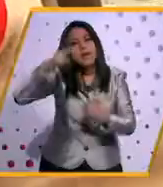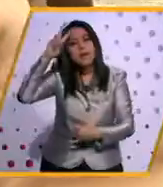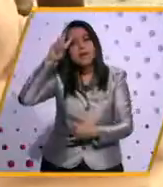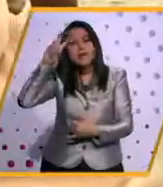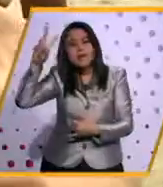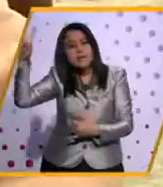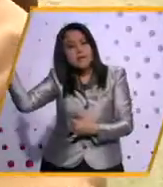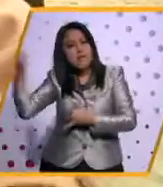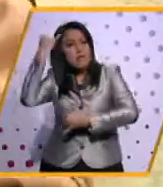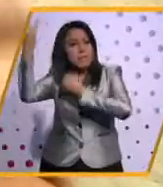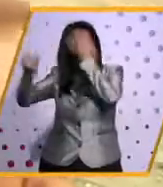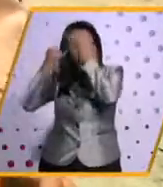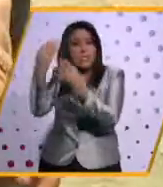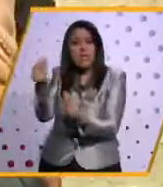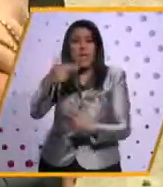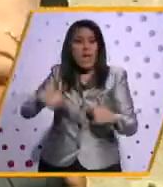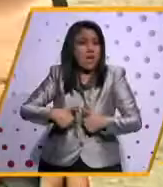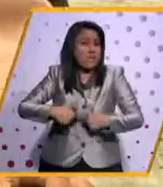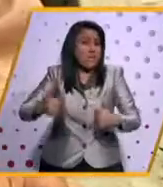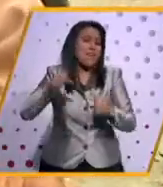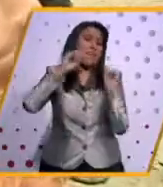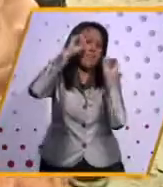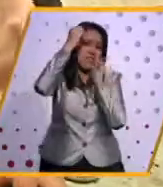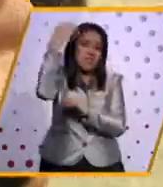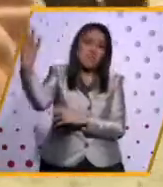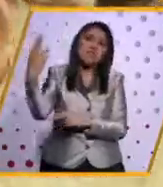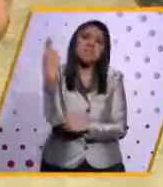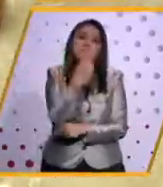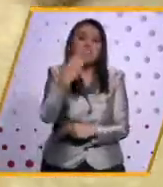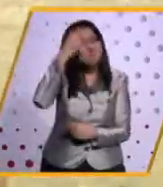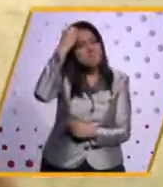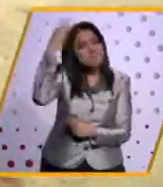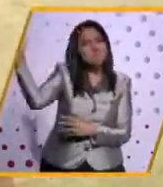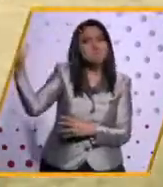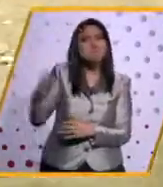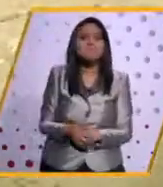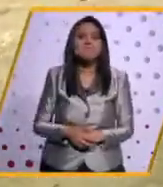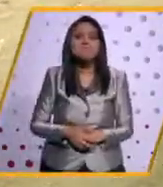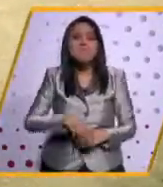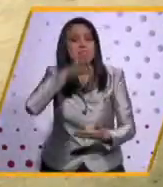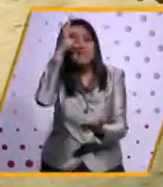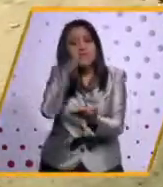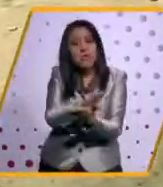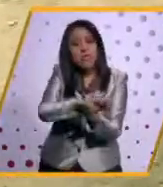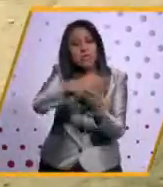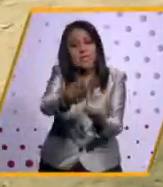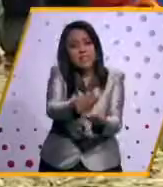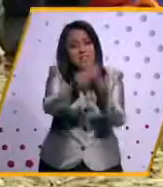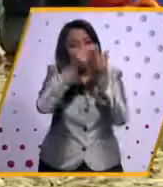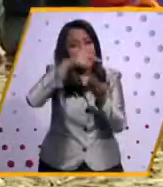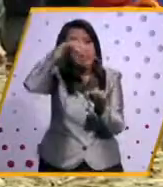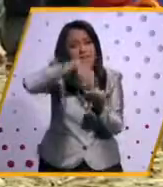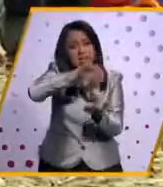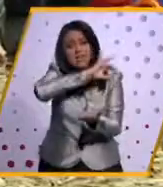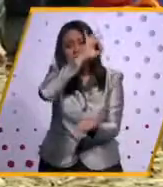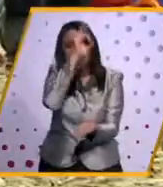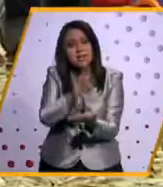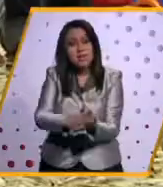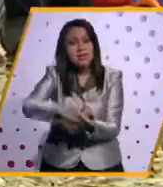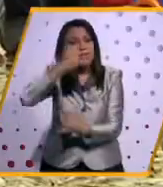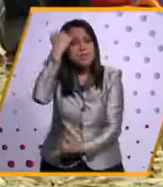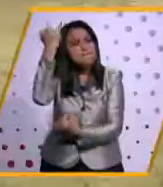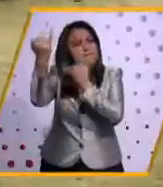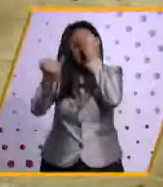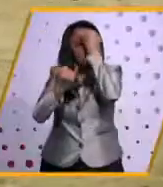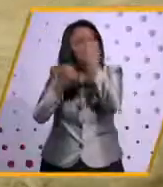hambre y las carencias, en el que las necesidades ya no existen, solo están ellos y ese tesoro recién adquirido. ¿Y qué cree?